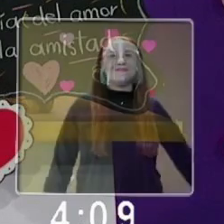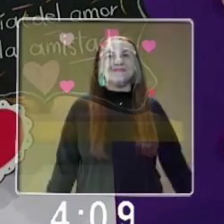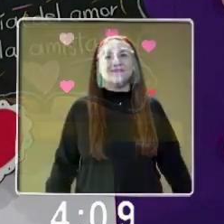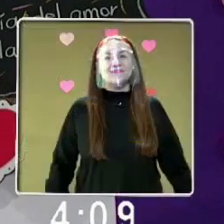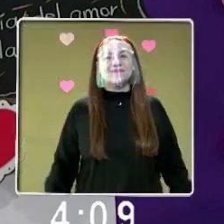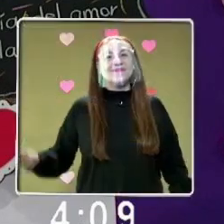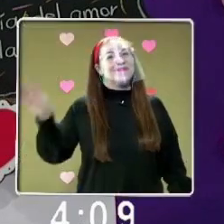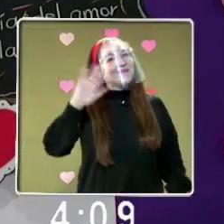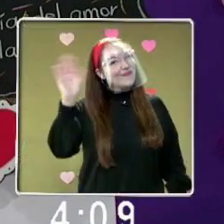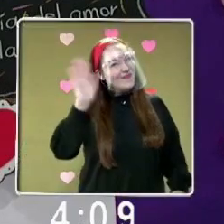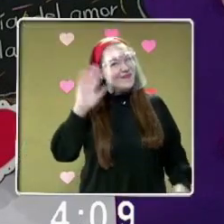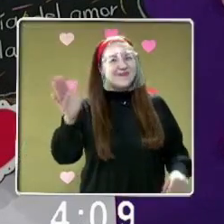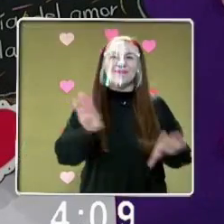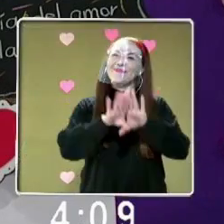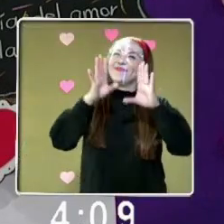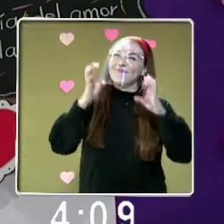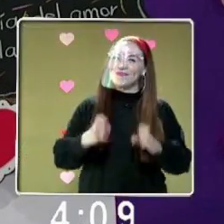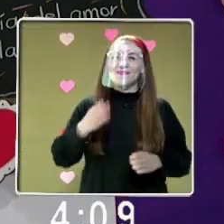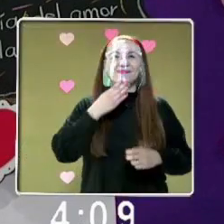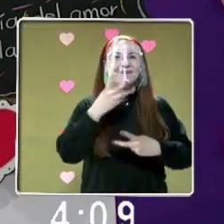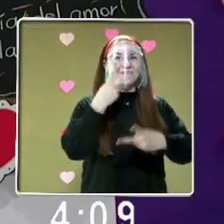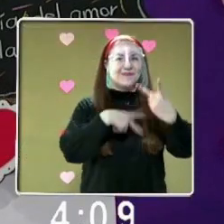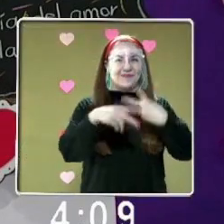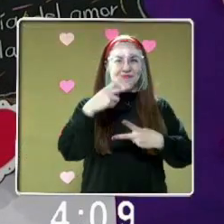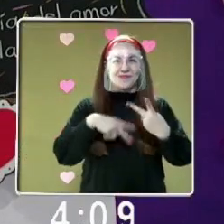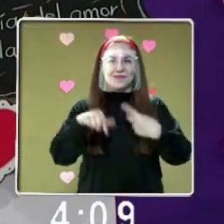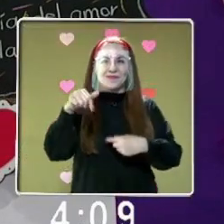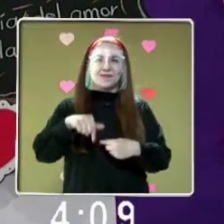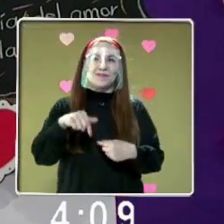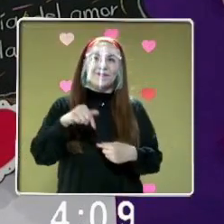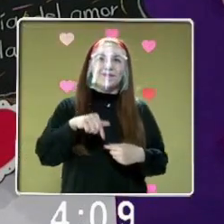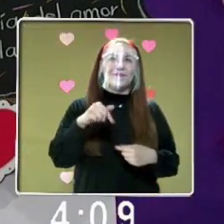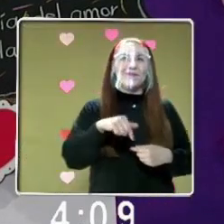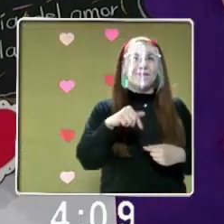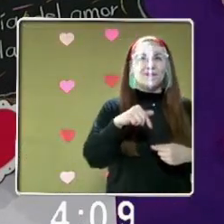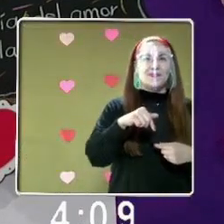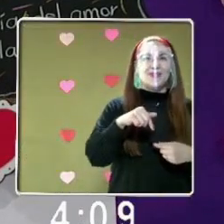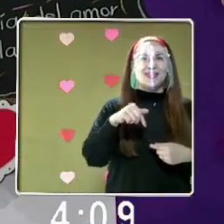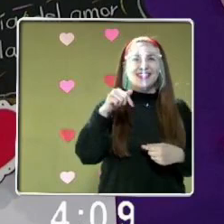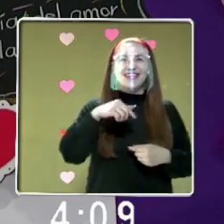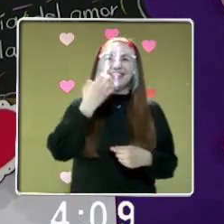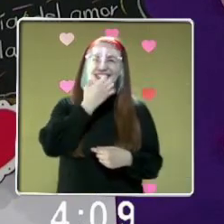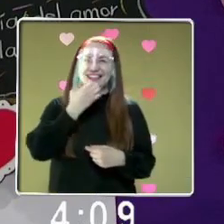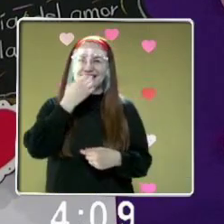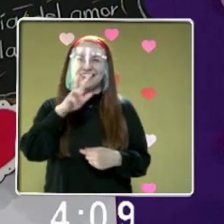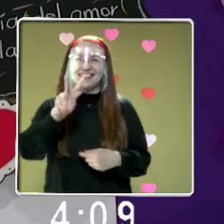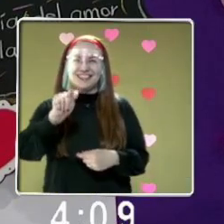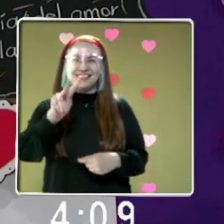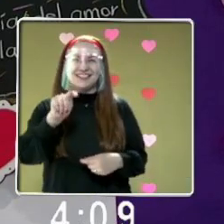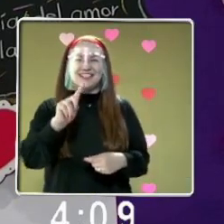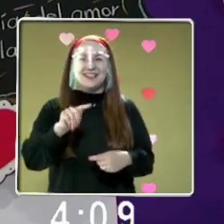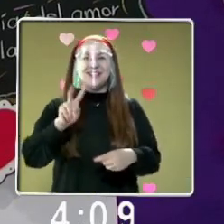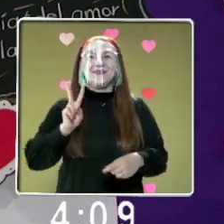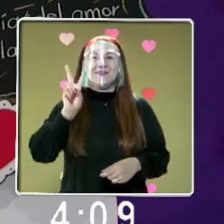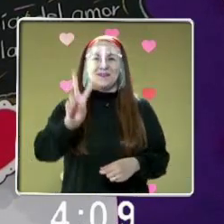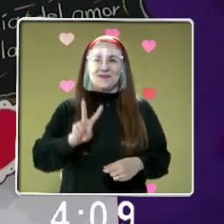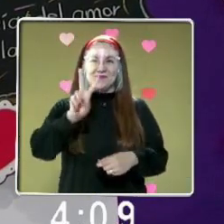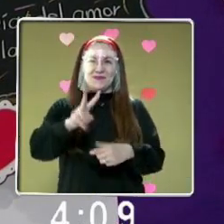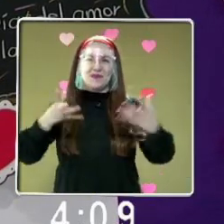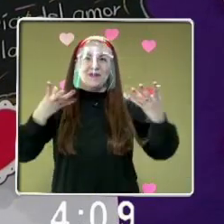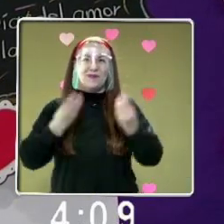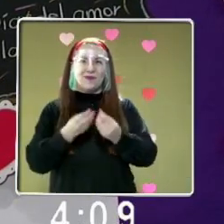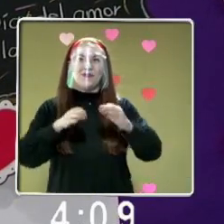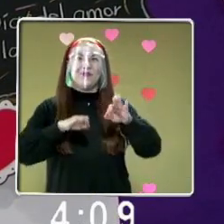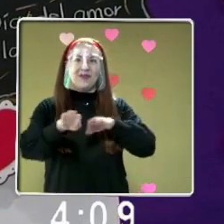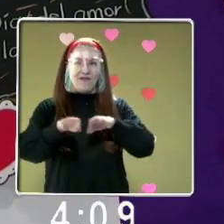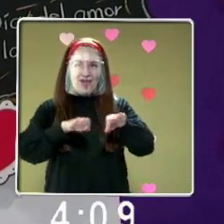Hola, ¿cómo están? Bienvenidos nuevamente a tu programa de Escuela TV. Otro viernes de estar de la mano con ustedes trabajando. Toca el